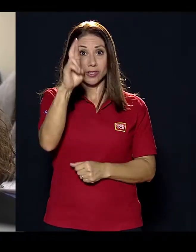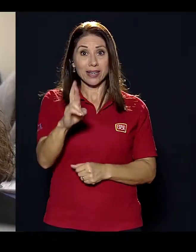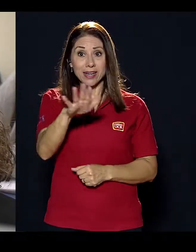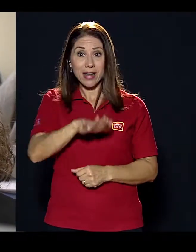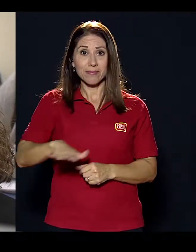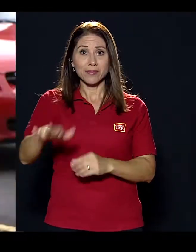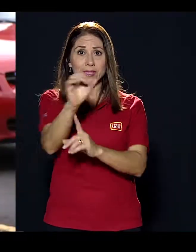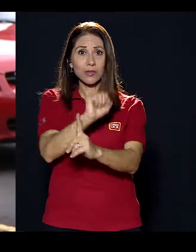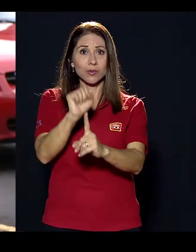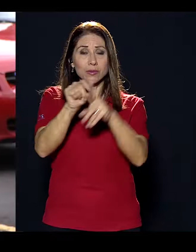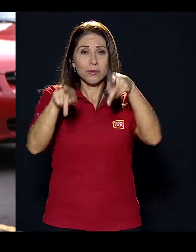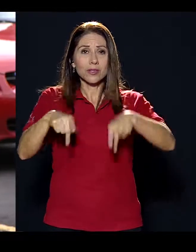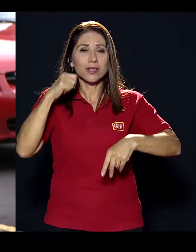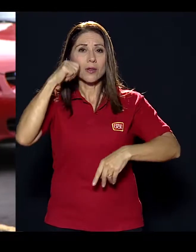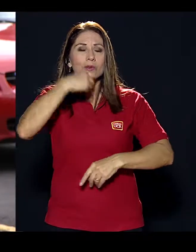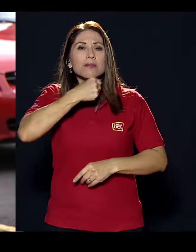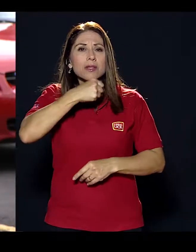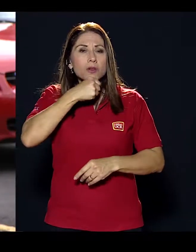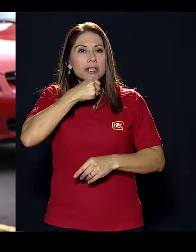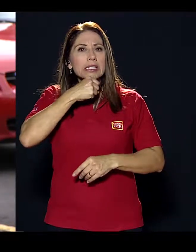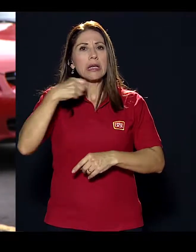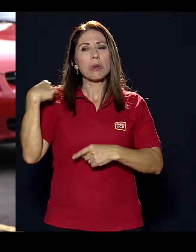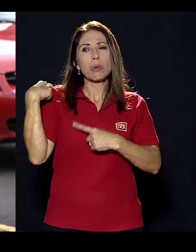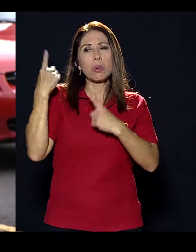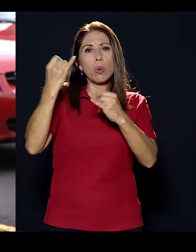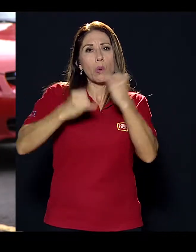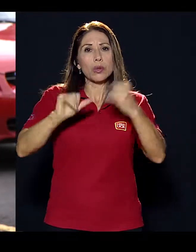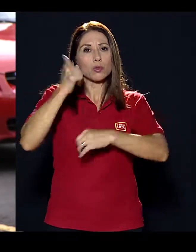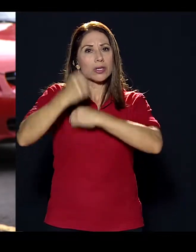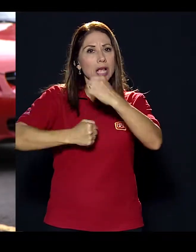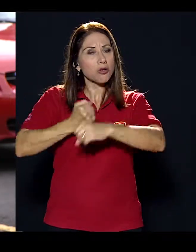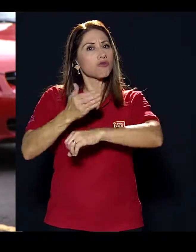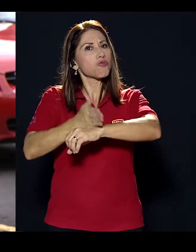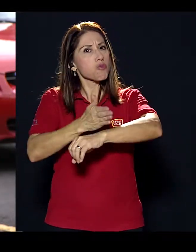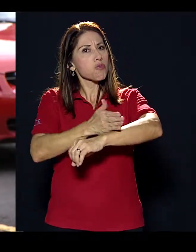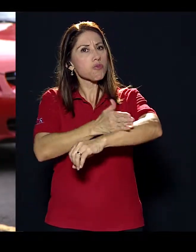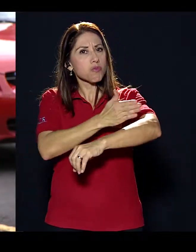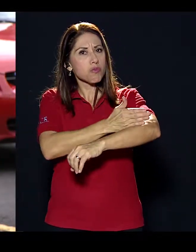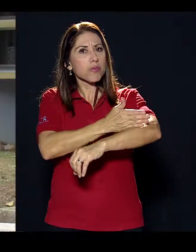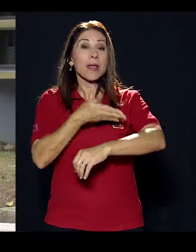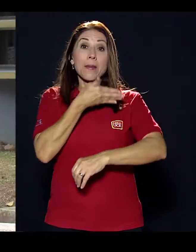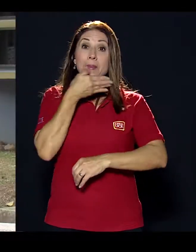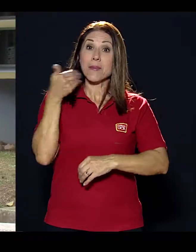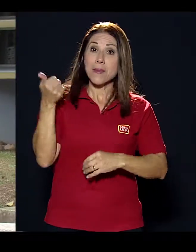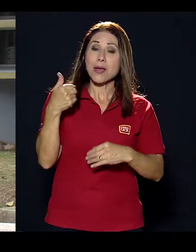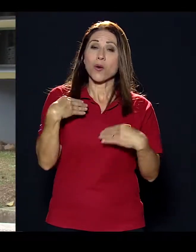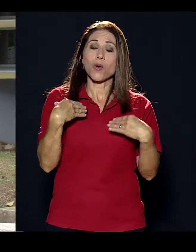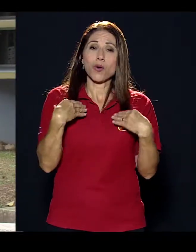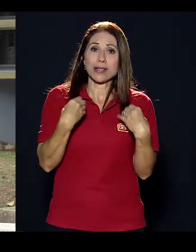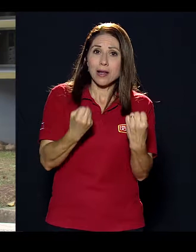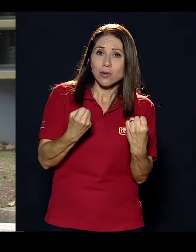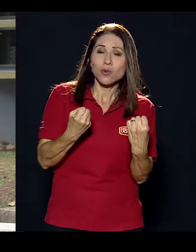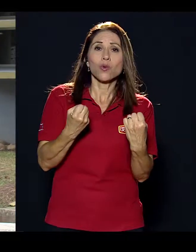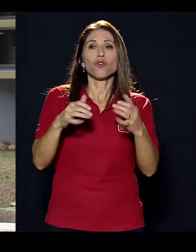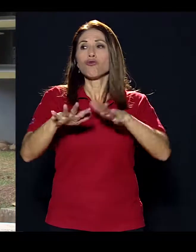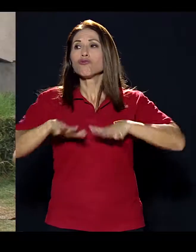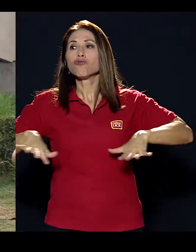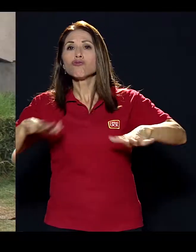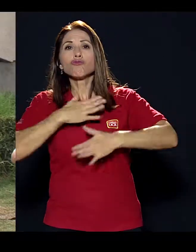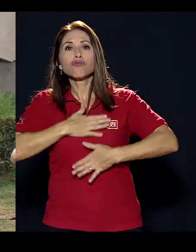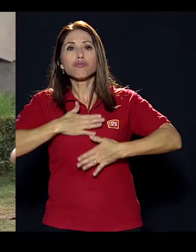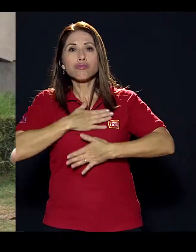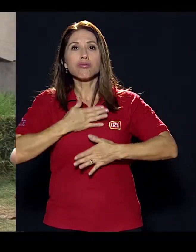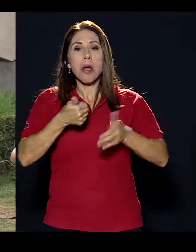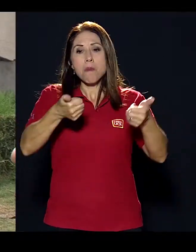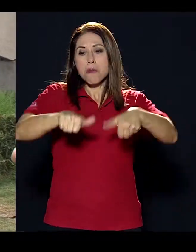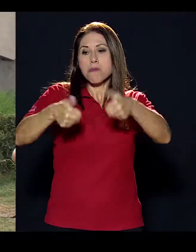el panorama para las personas adultas mayores ha mejorado a lo largo de la última década. Mejores servicios de salud, espacios de recreación